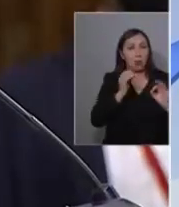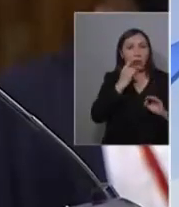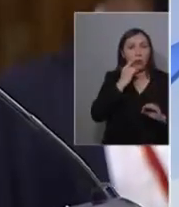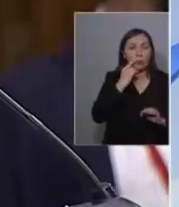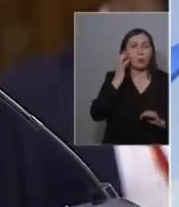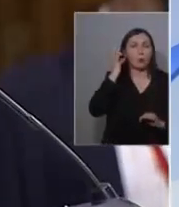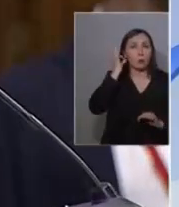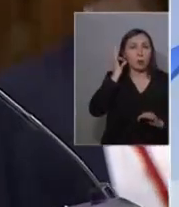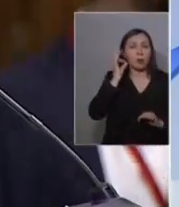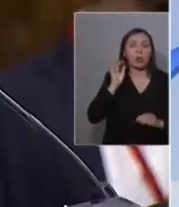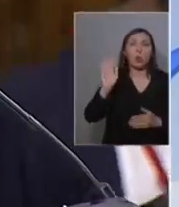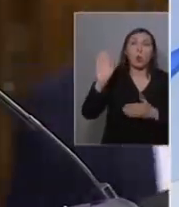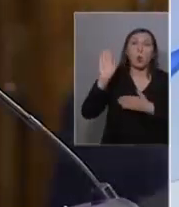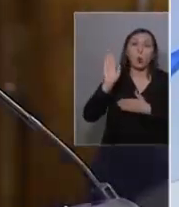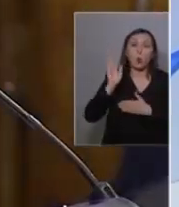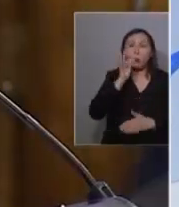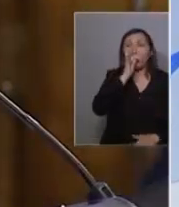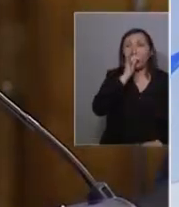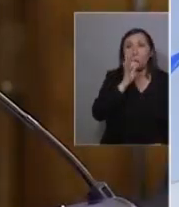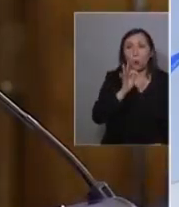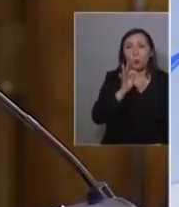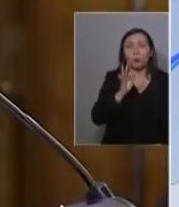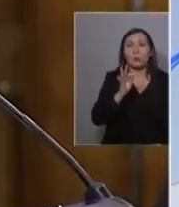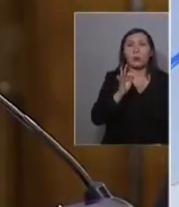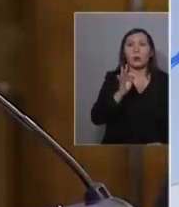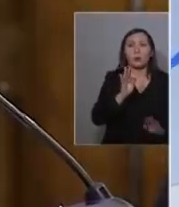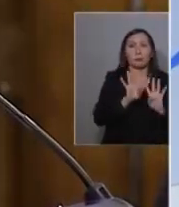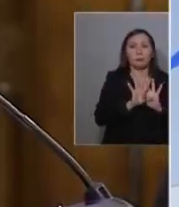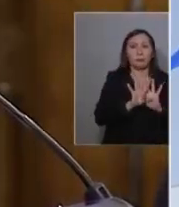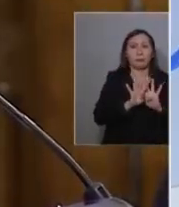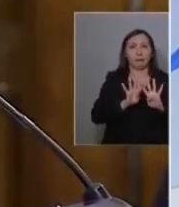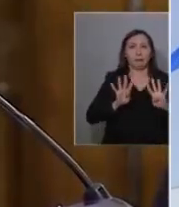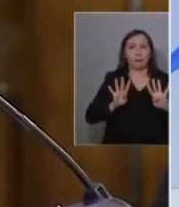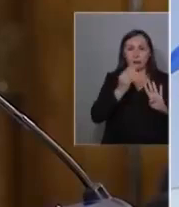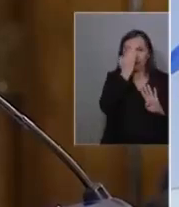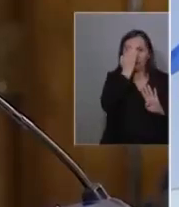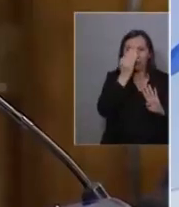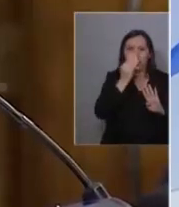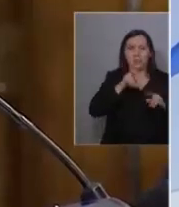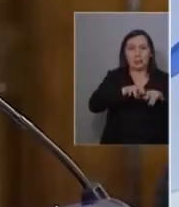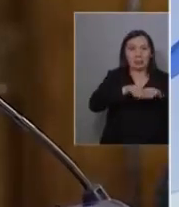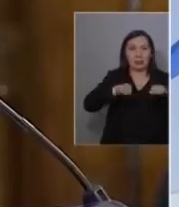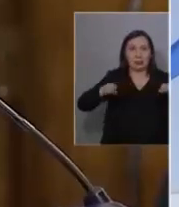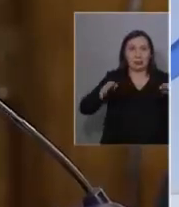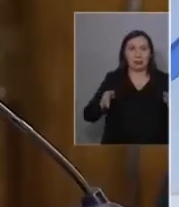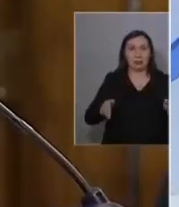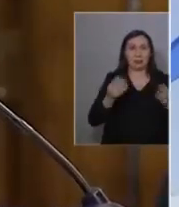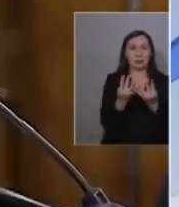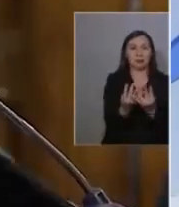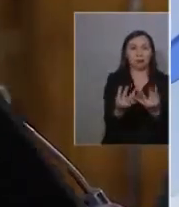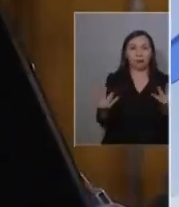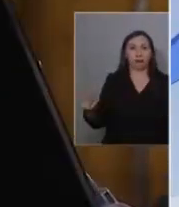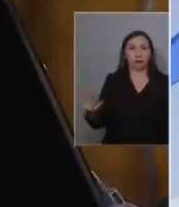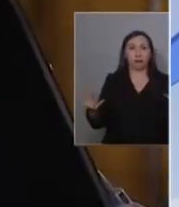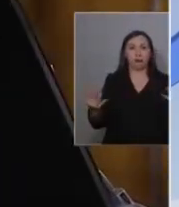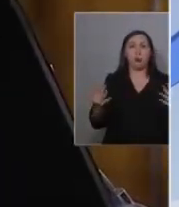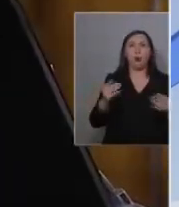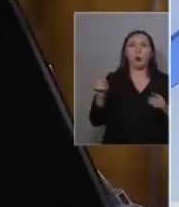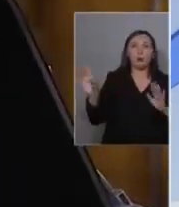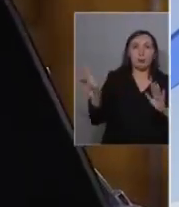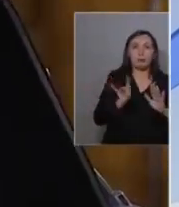señores que jurarán o prometerán ubicarse frente a la testera de acuerdo a la precedencia.